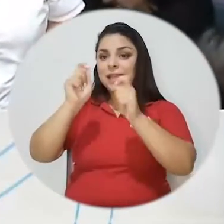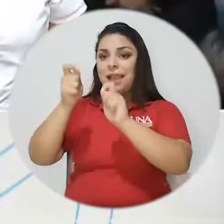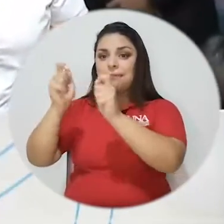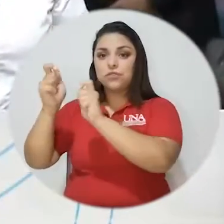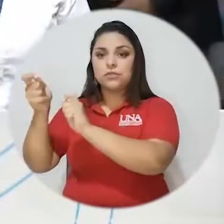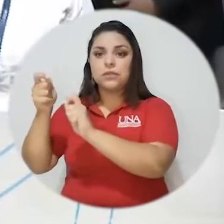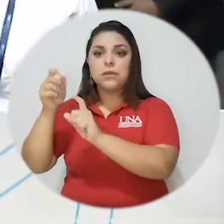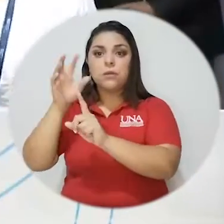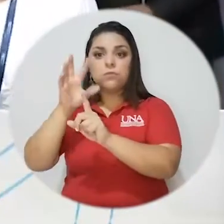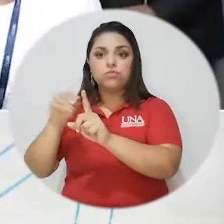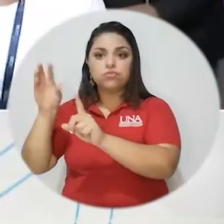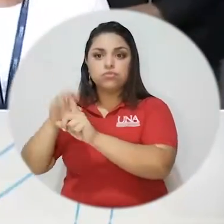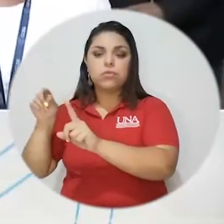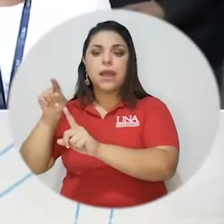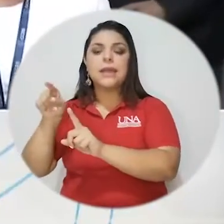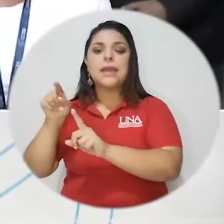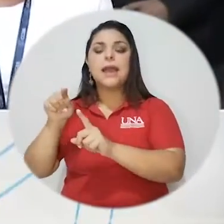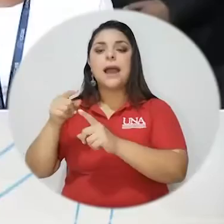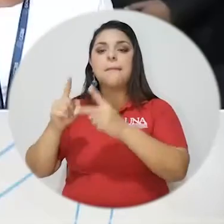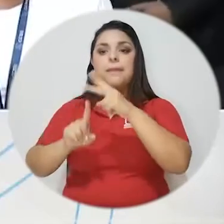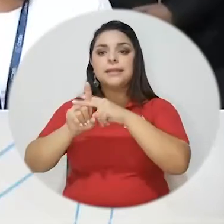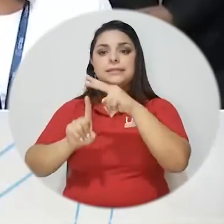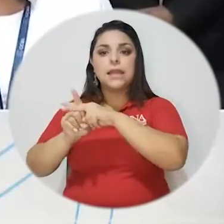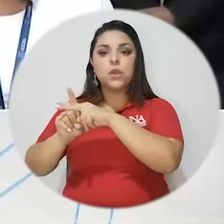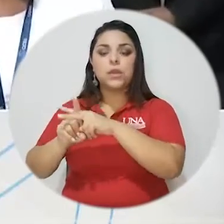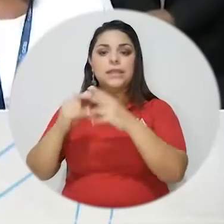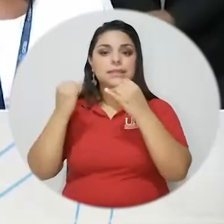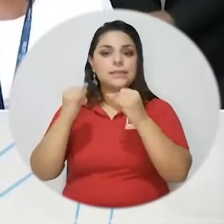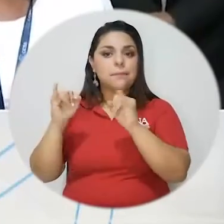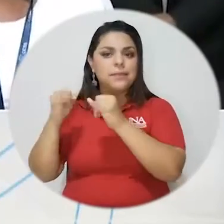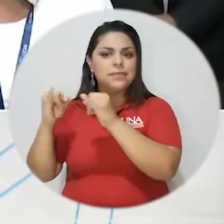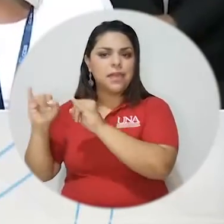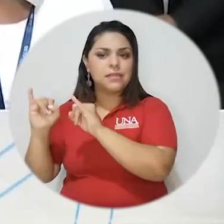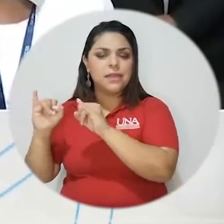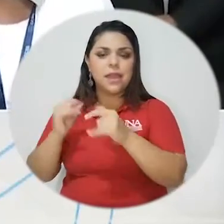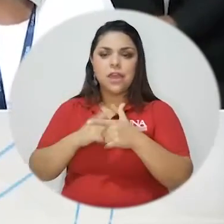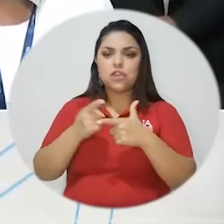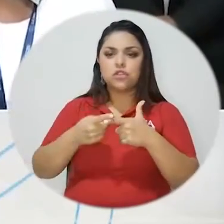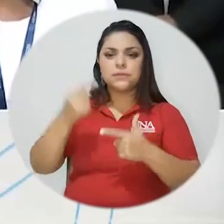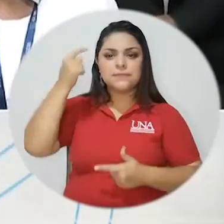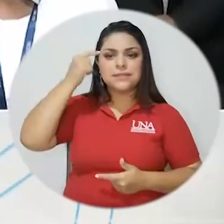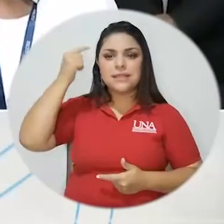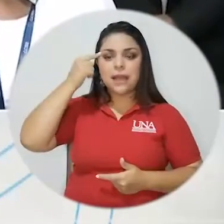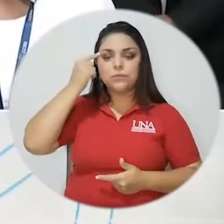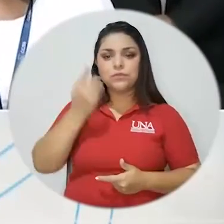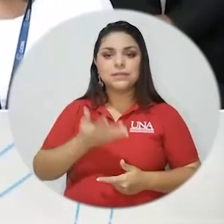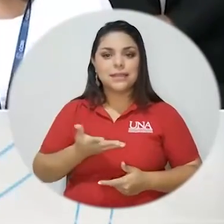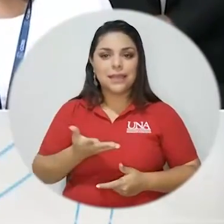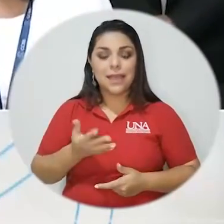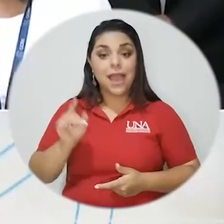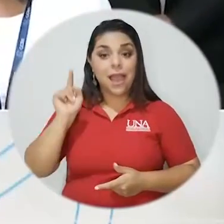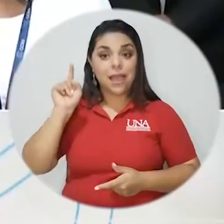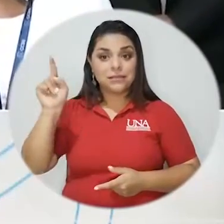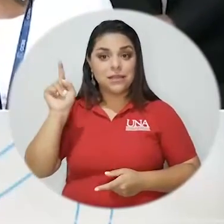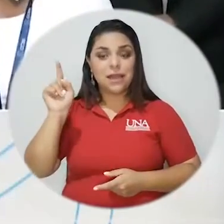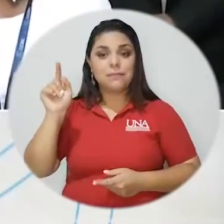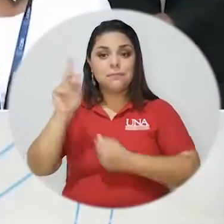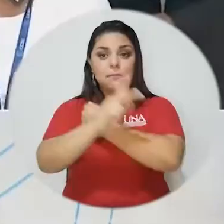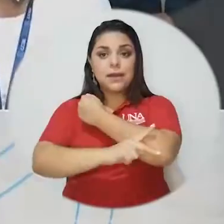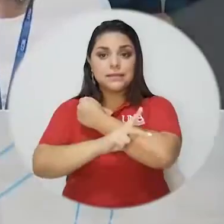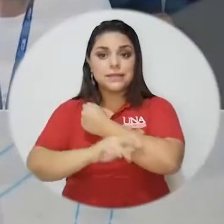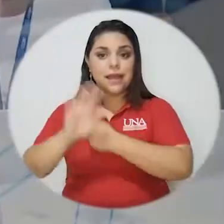las 3 mutaciones aparecieron en forma independiente. Entonces habría que pensar que